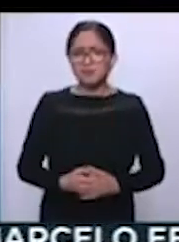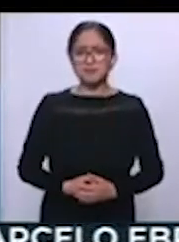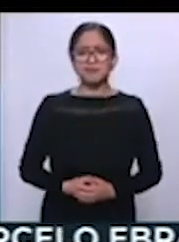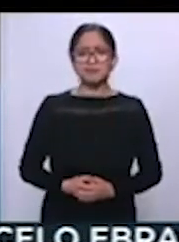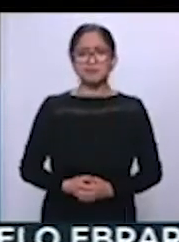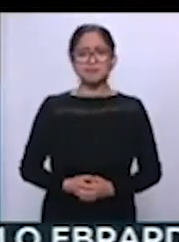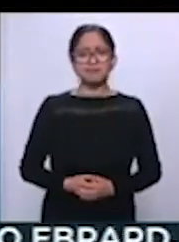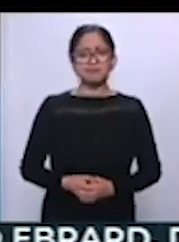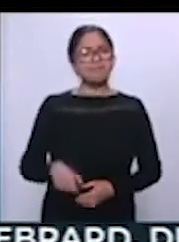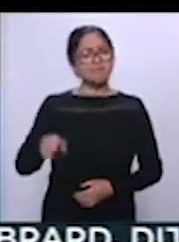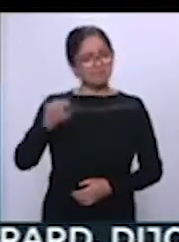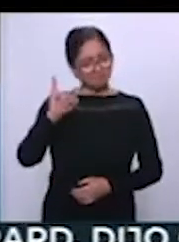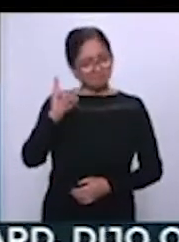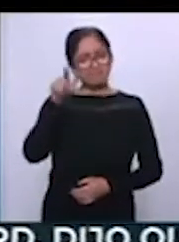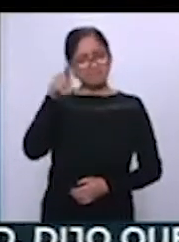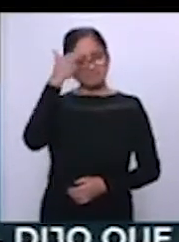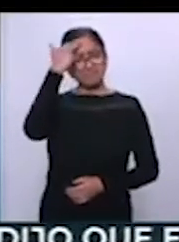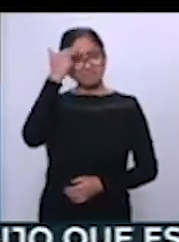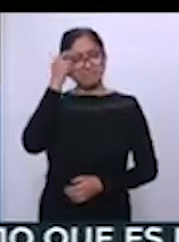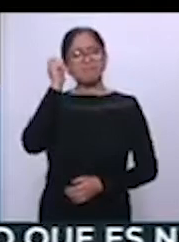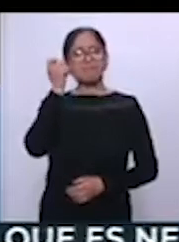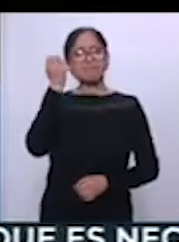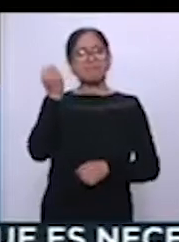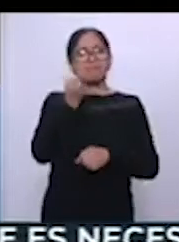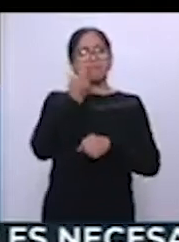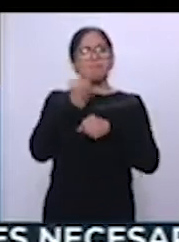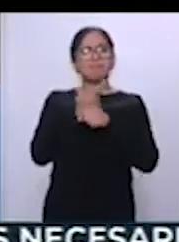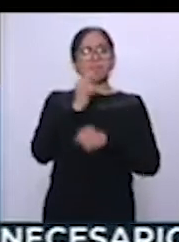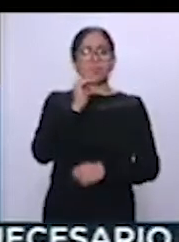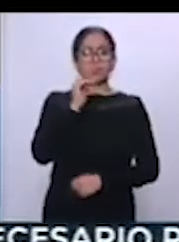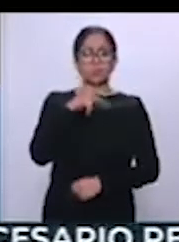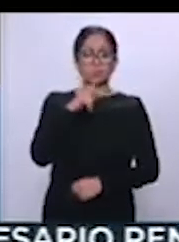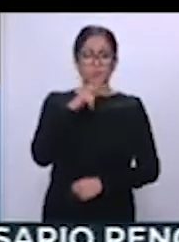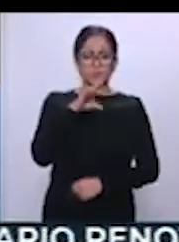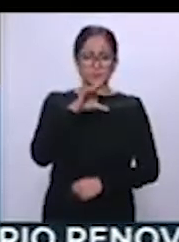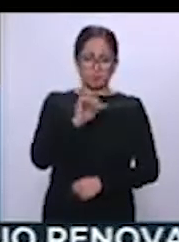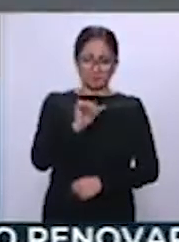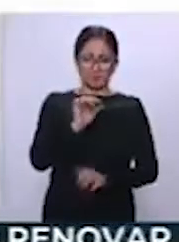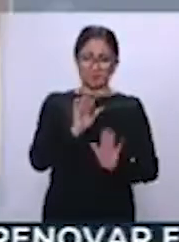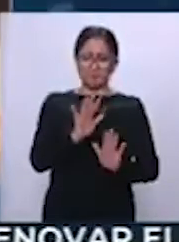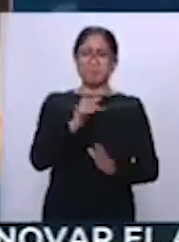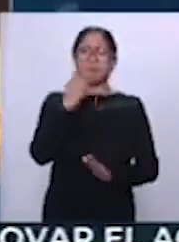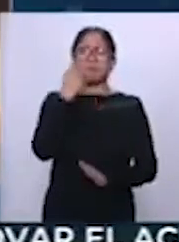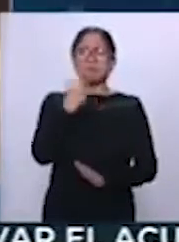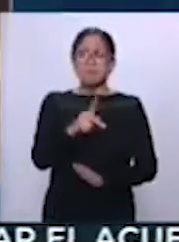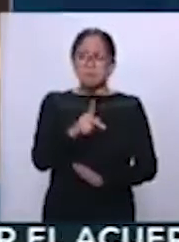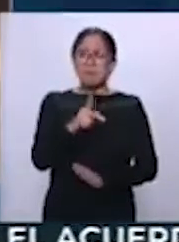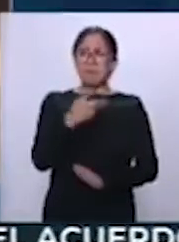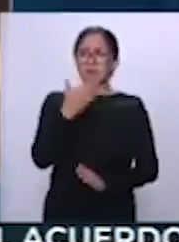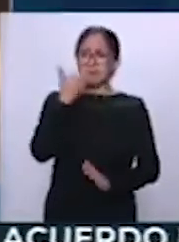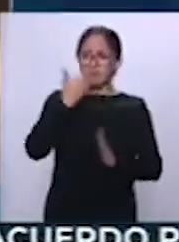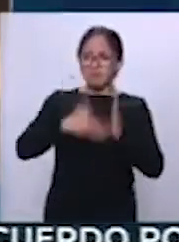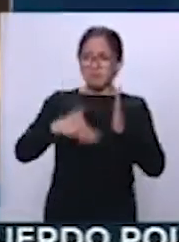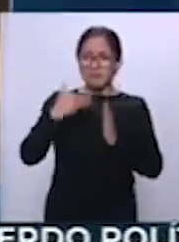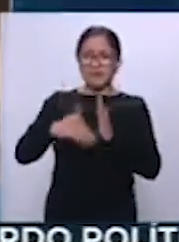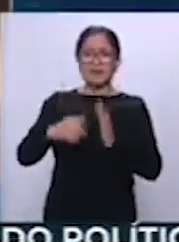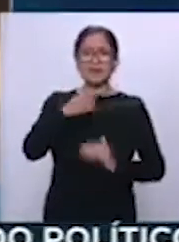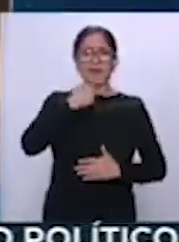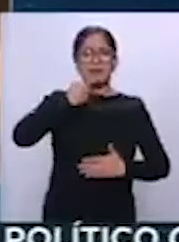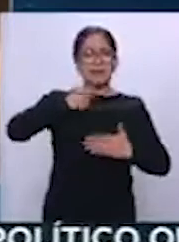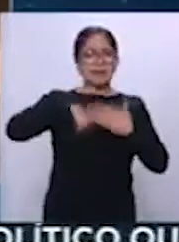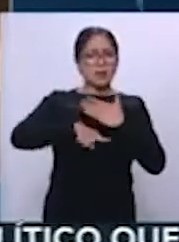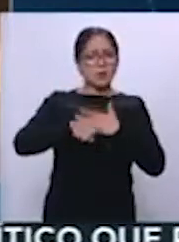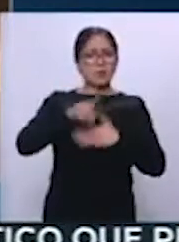Así es, vemos que en este caso fue la Secretaría de la Función Pública, pero la verdad es que hubo incluso denuncias penales contra